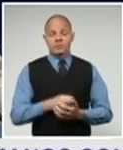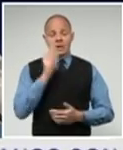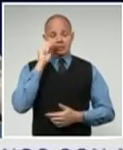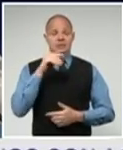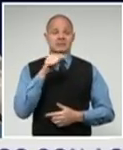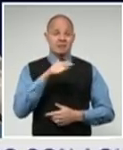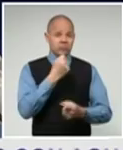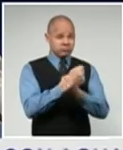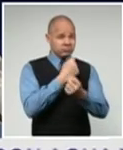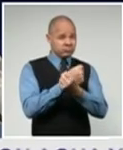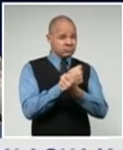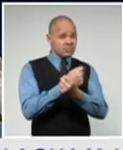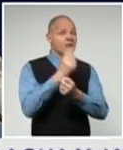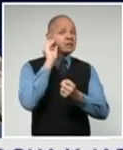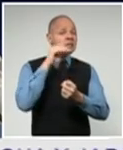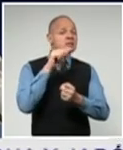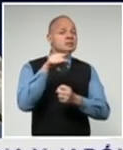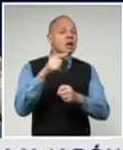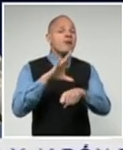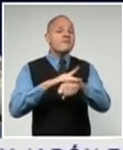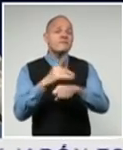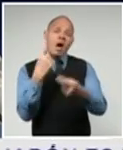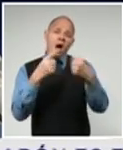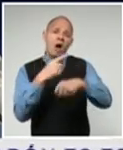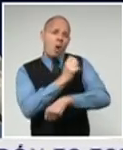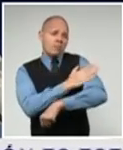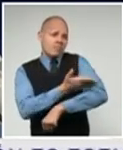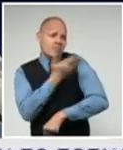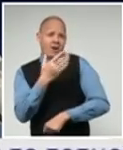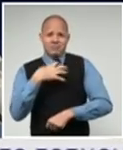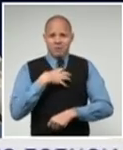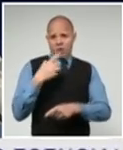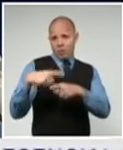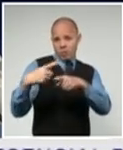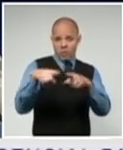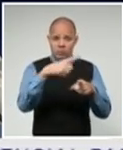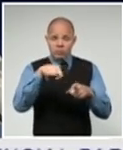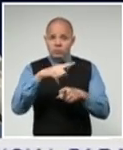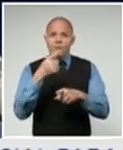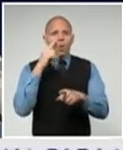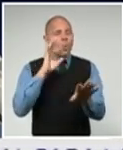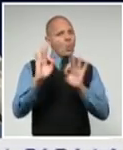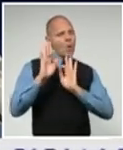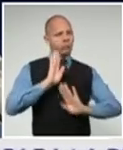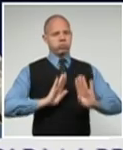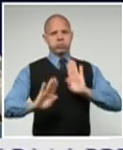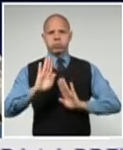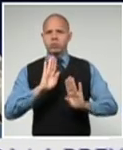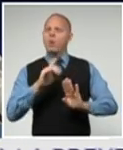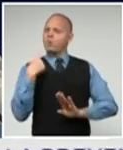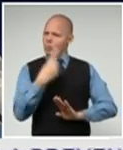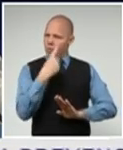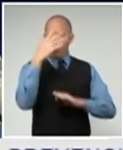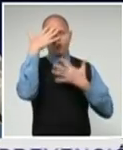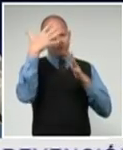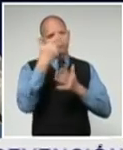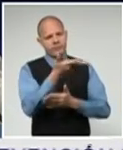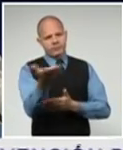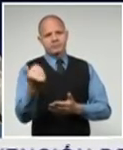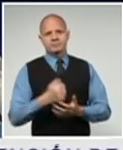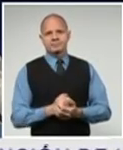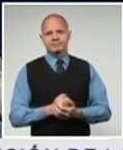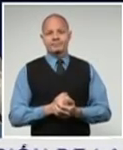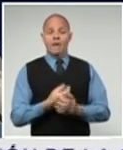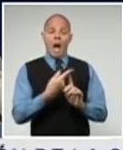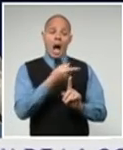tienen comorbilidades todavía más, y realmente es un reconocimiento a todos estos colectivos. Anoche la compañera